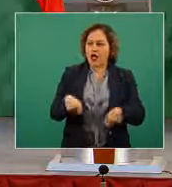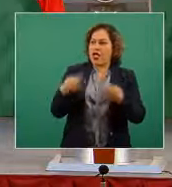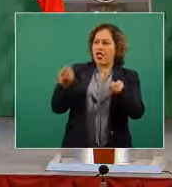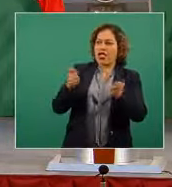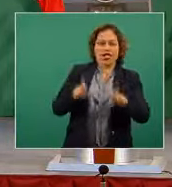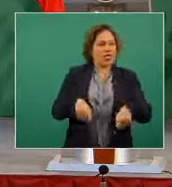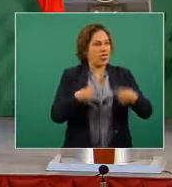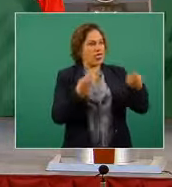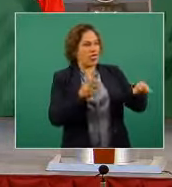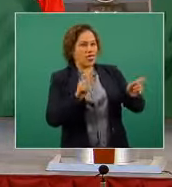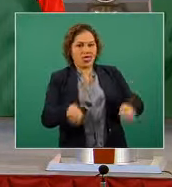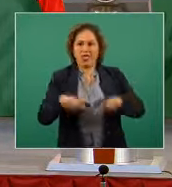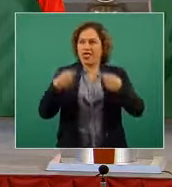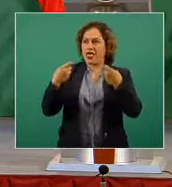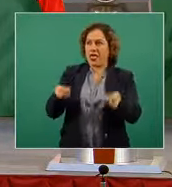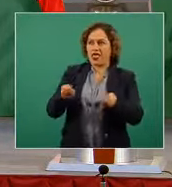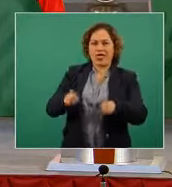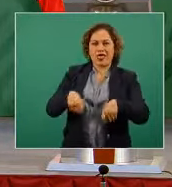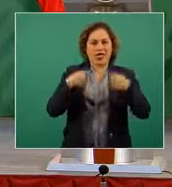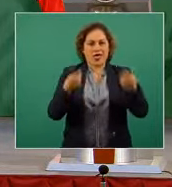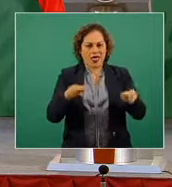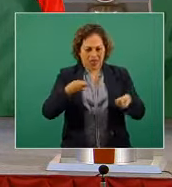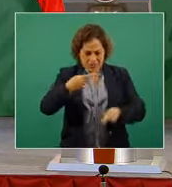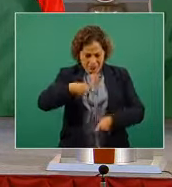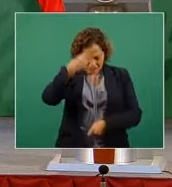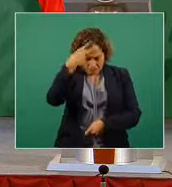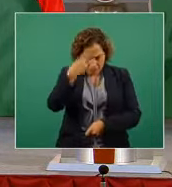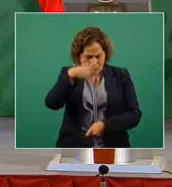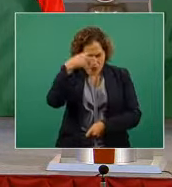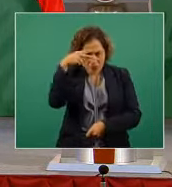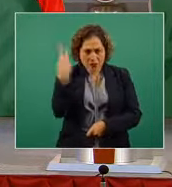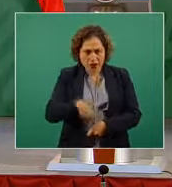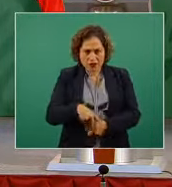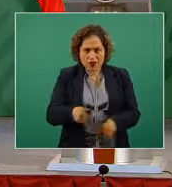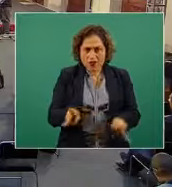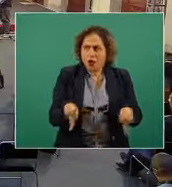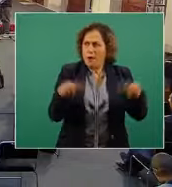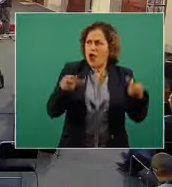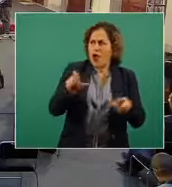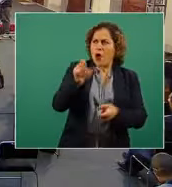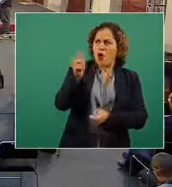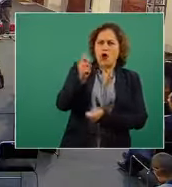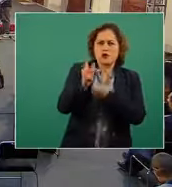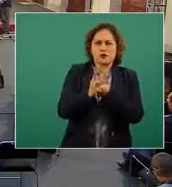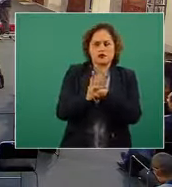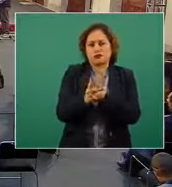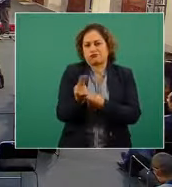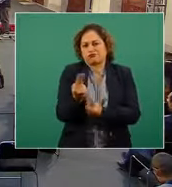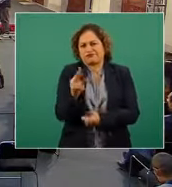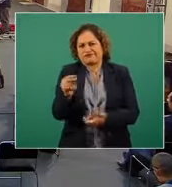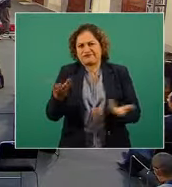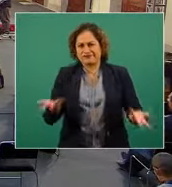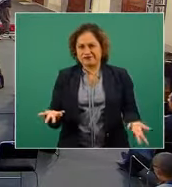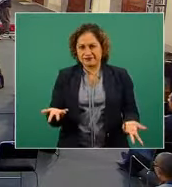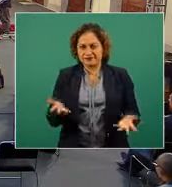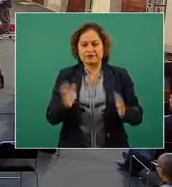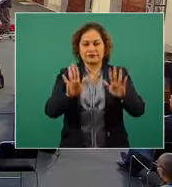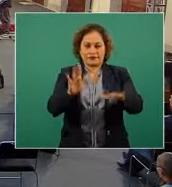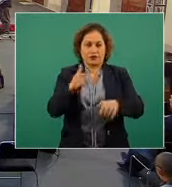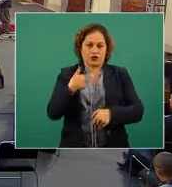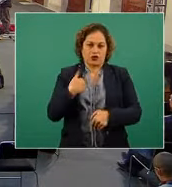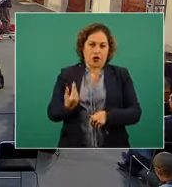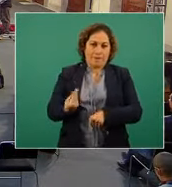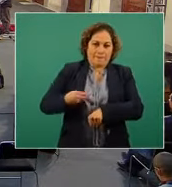indiscriminada del patrimonio de la patria. Aquí nada más aclaro algo y lo agrego.